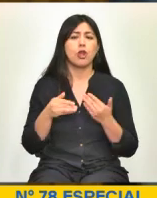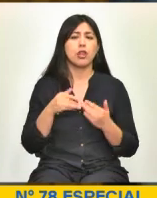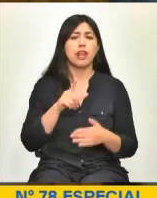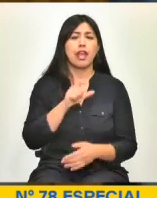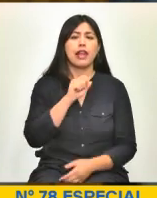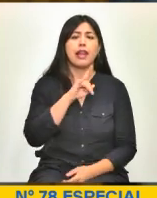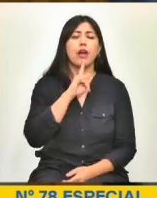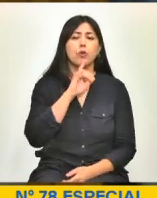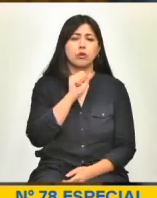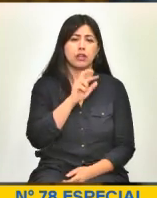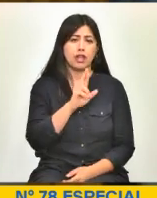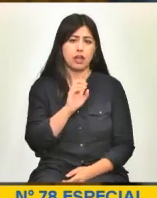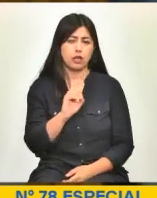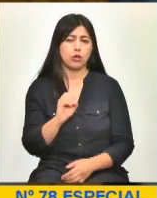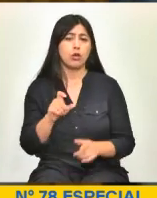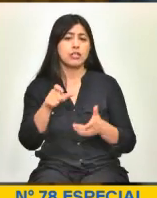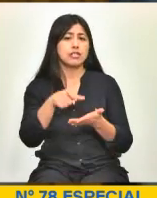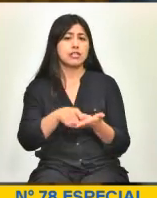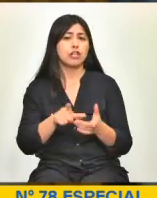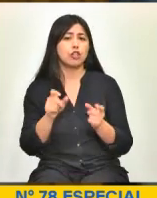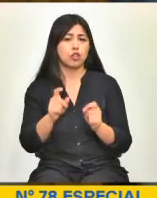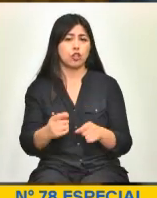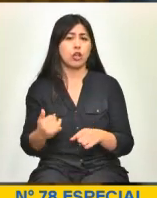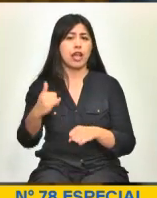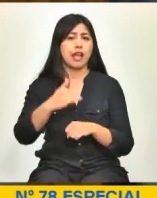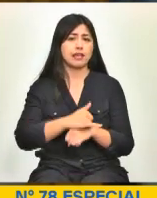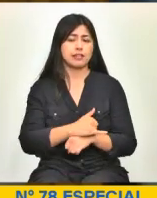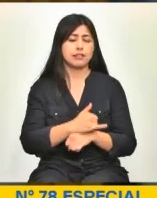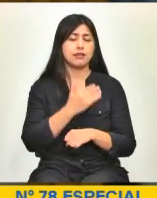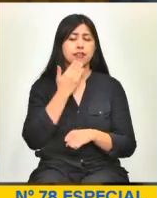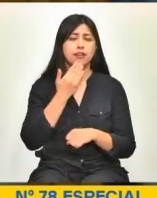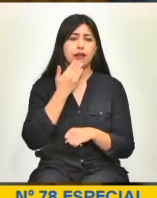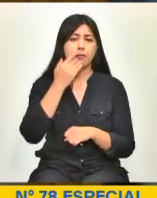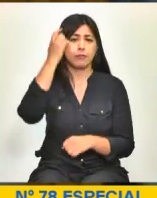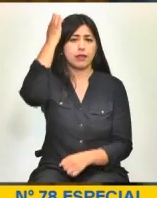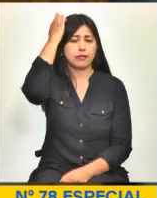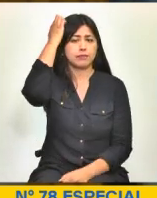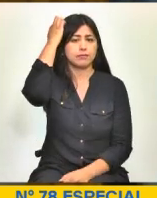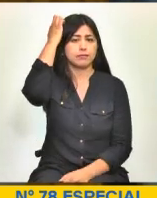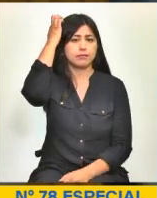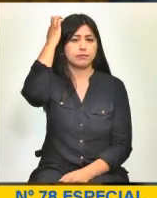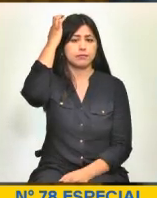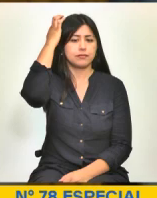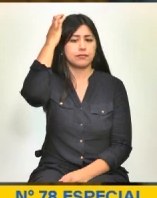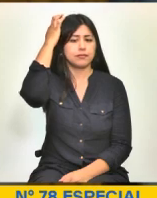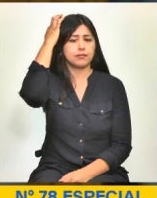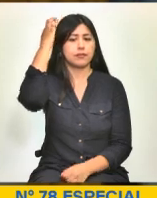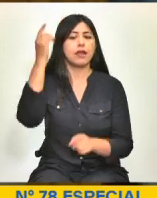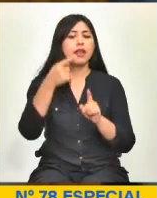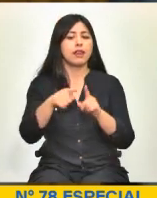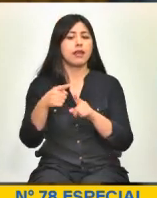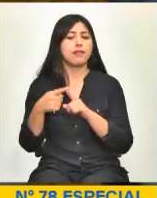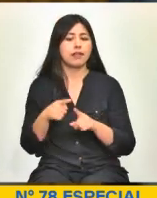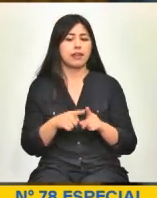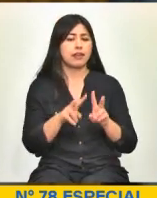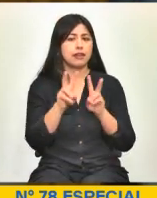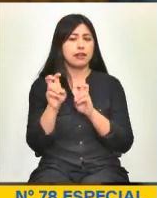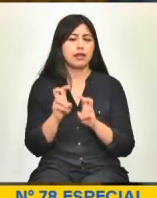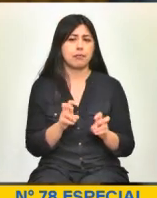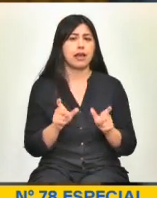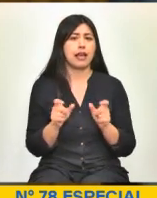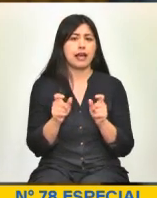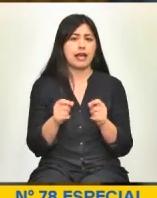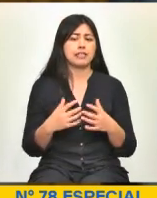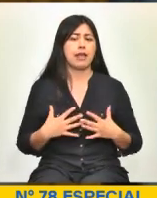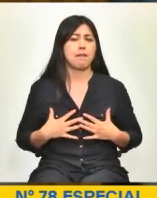Oncológico en Aysén. Más una serie de aspectos donde estaba también considerado el tema del cáncer de